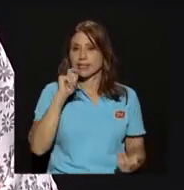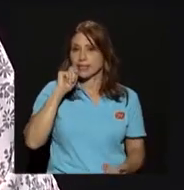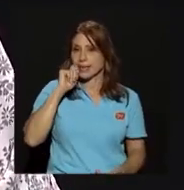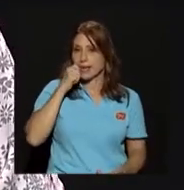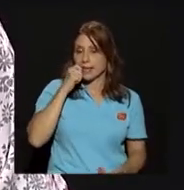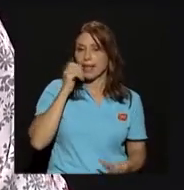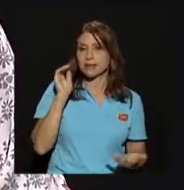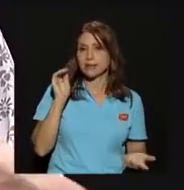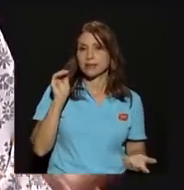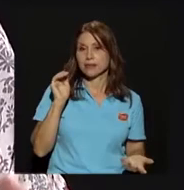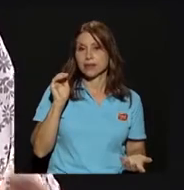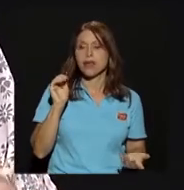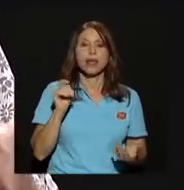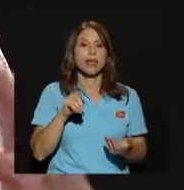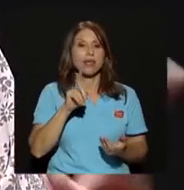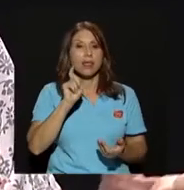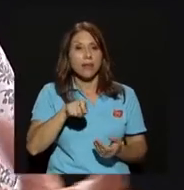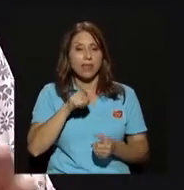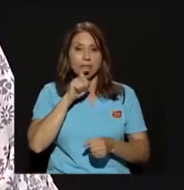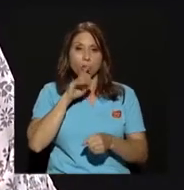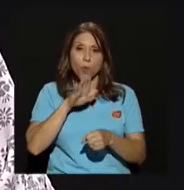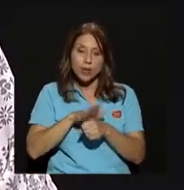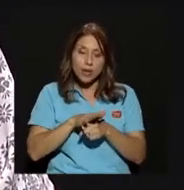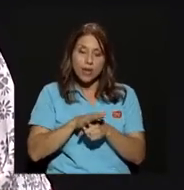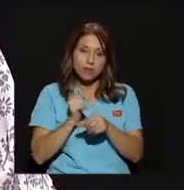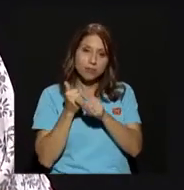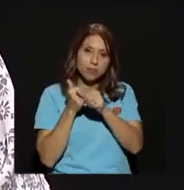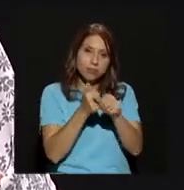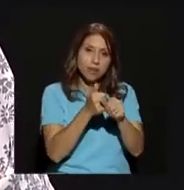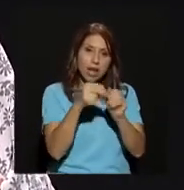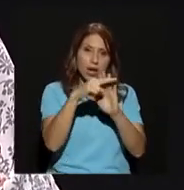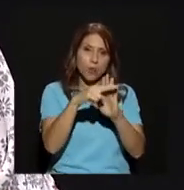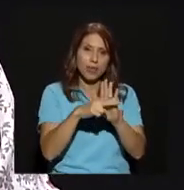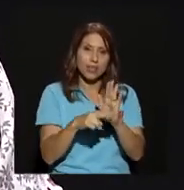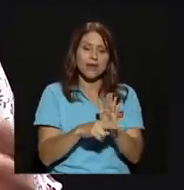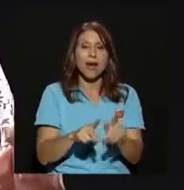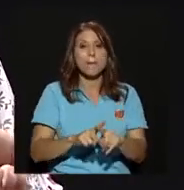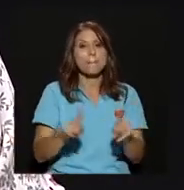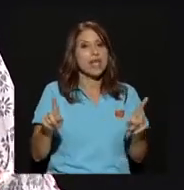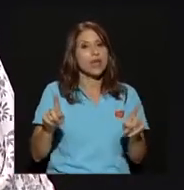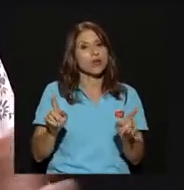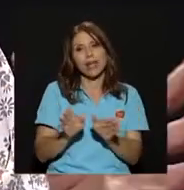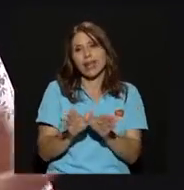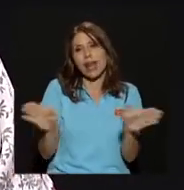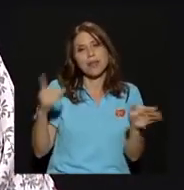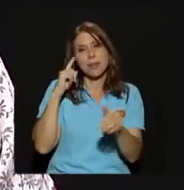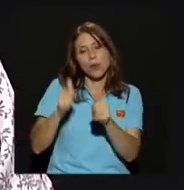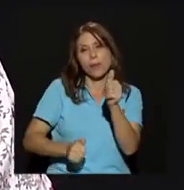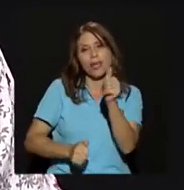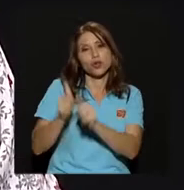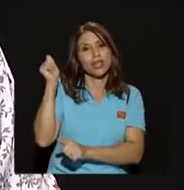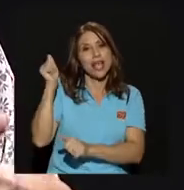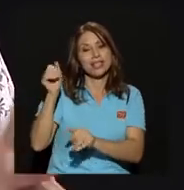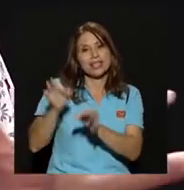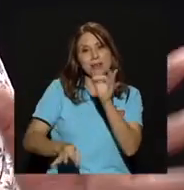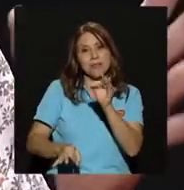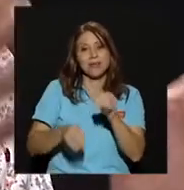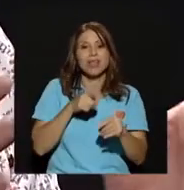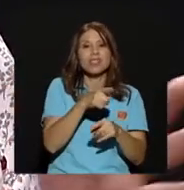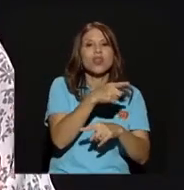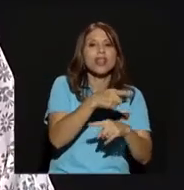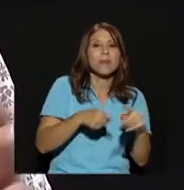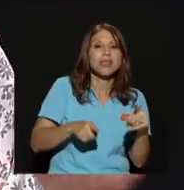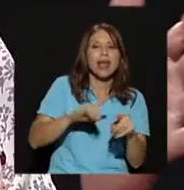secretas, ¿verdad? Uh-huh. Y que tienen que cumplir de acuerdo a la normativa. Pero generalmente es por mayoría simple, que es la mitad más uno, pero hay algunos